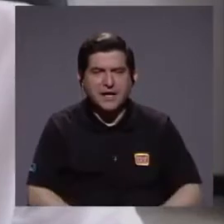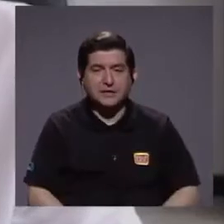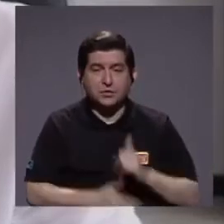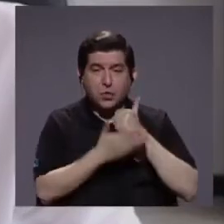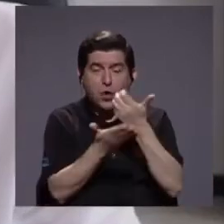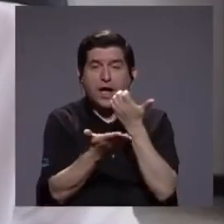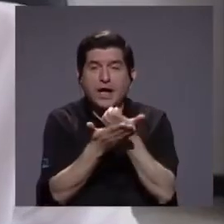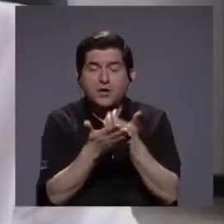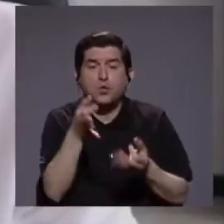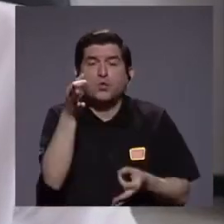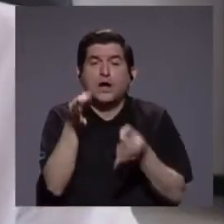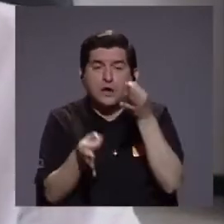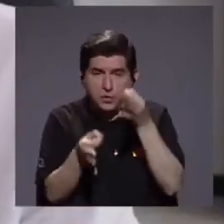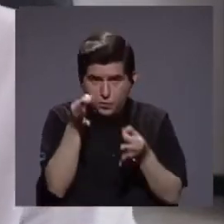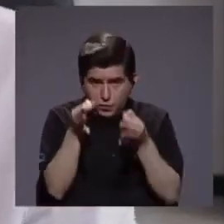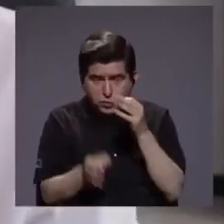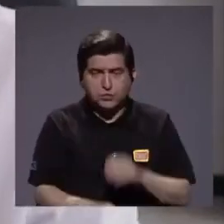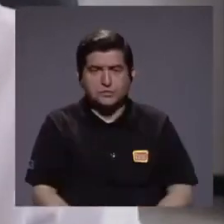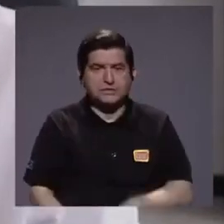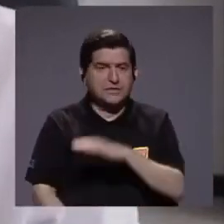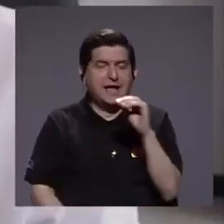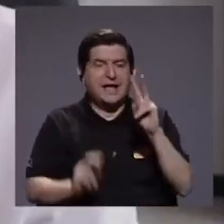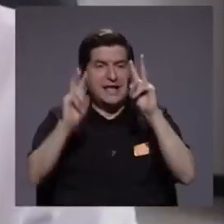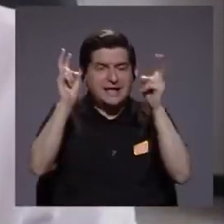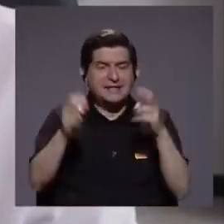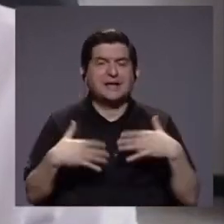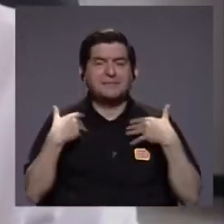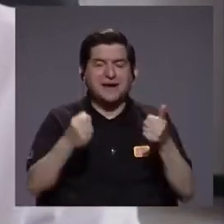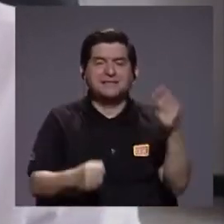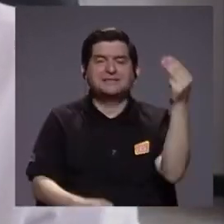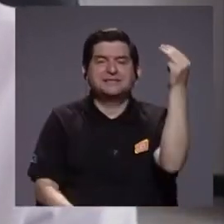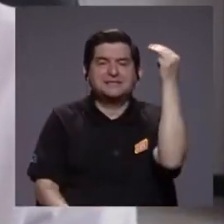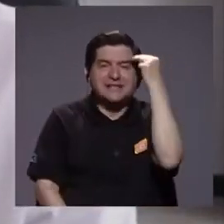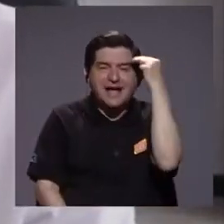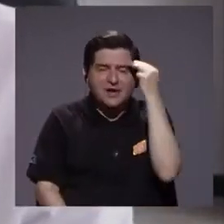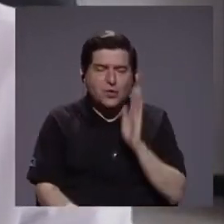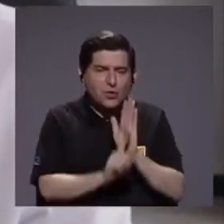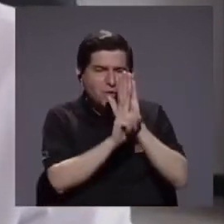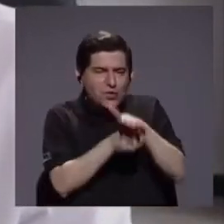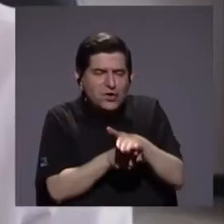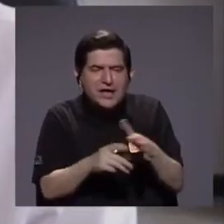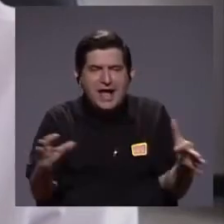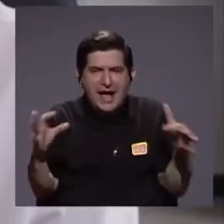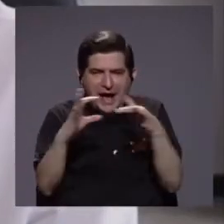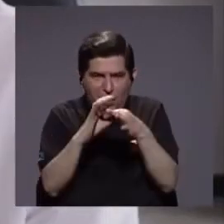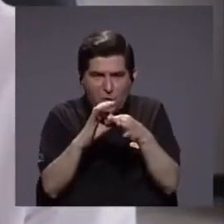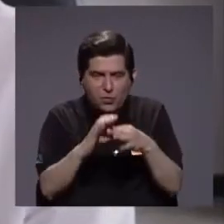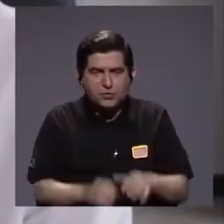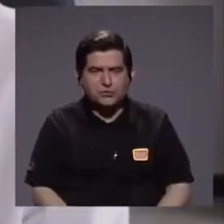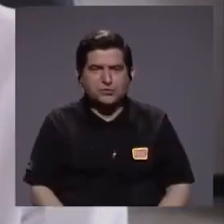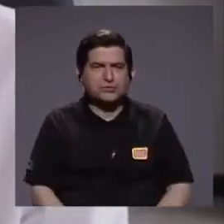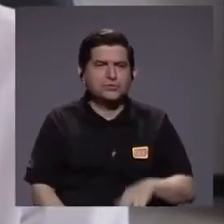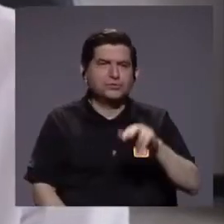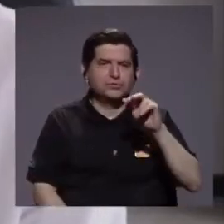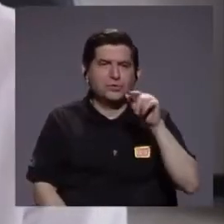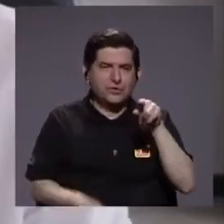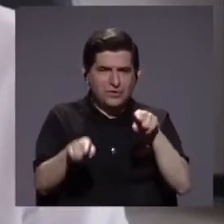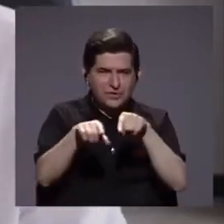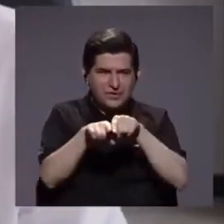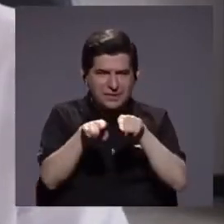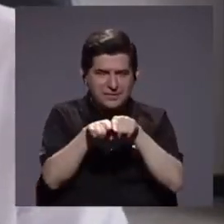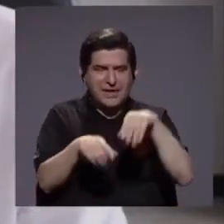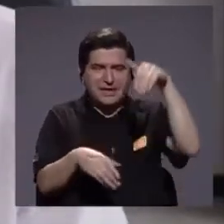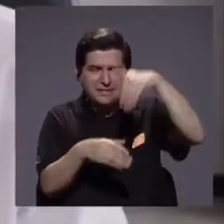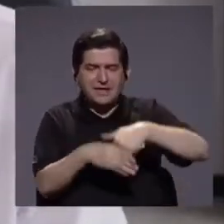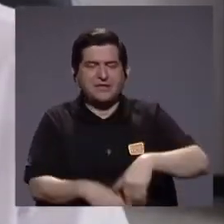becas justas, por supuesto. Y el tema de la salud mental y el acoso sexual están, digamos, como entre los cuatro ejes, los cuatro